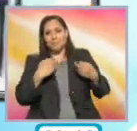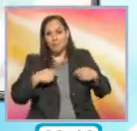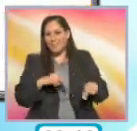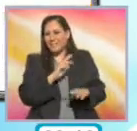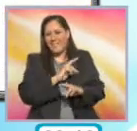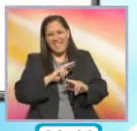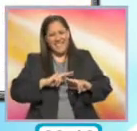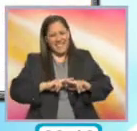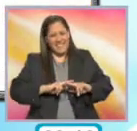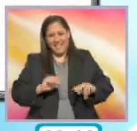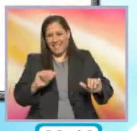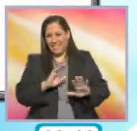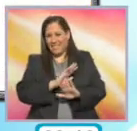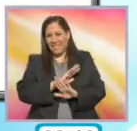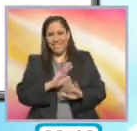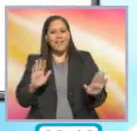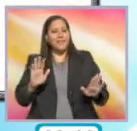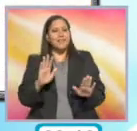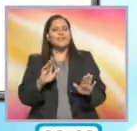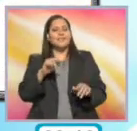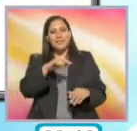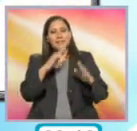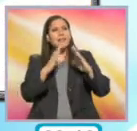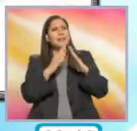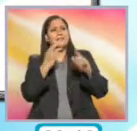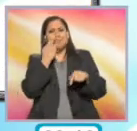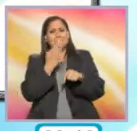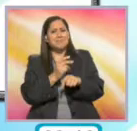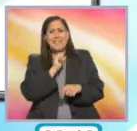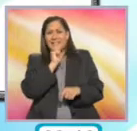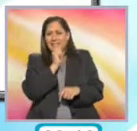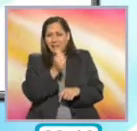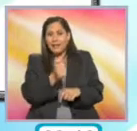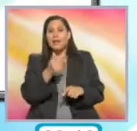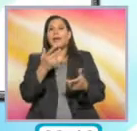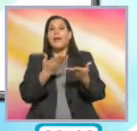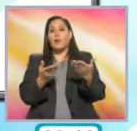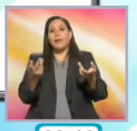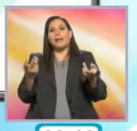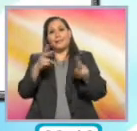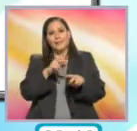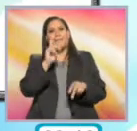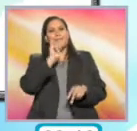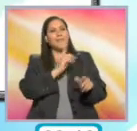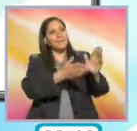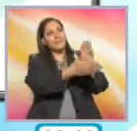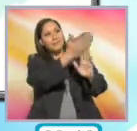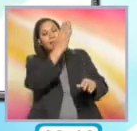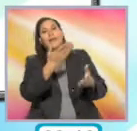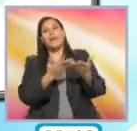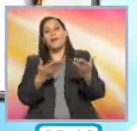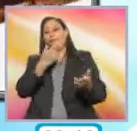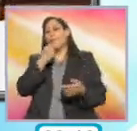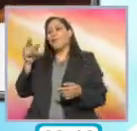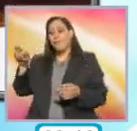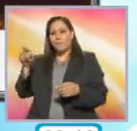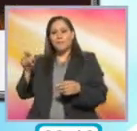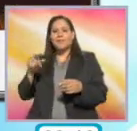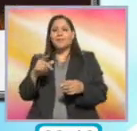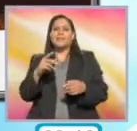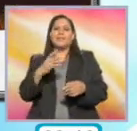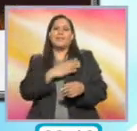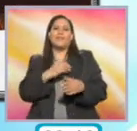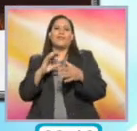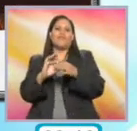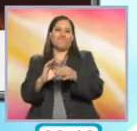no tenía ninguna obligación, ¿no? Dentro del hogar. Y ahora que la mujer sale, claro, el hombre puede aprovechar para hacer vínculos mucho